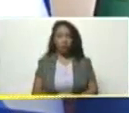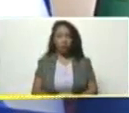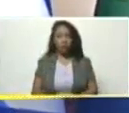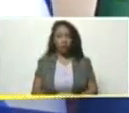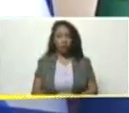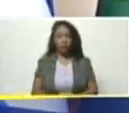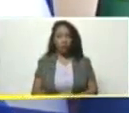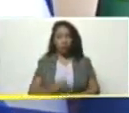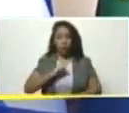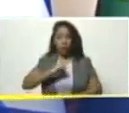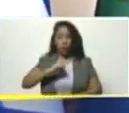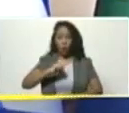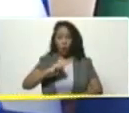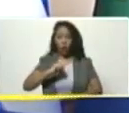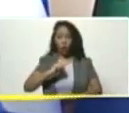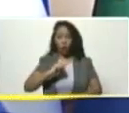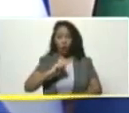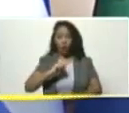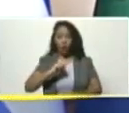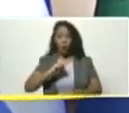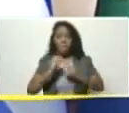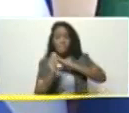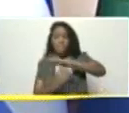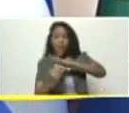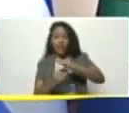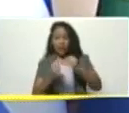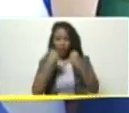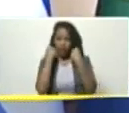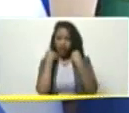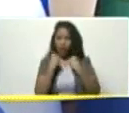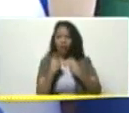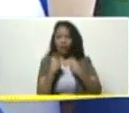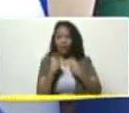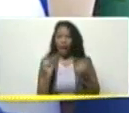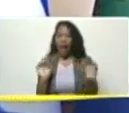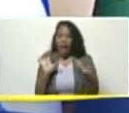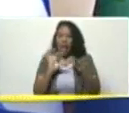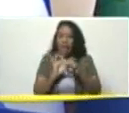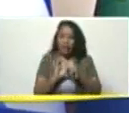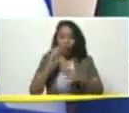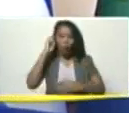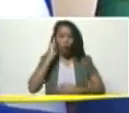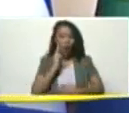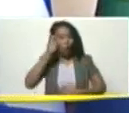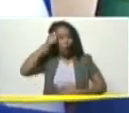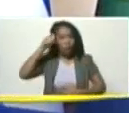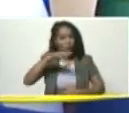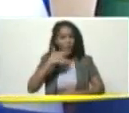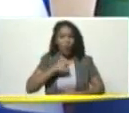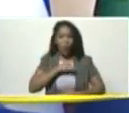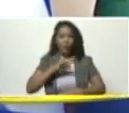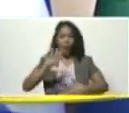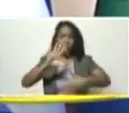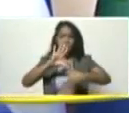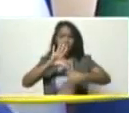Que somos una base sólida de la Alianza Bolivariana para los pueblos de nuestra